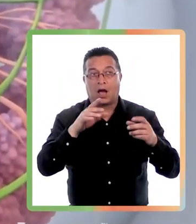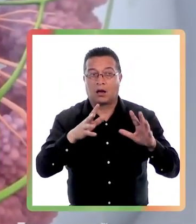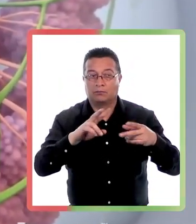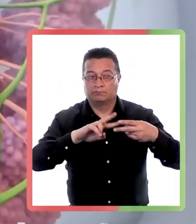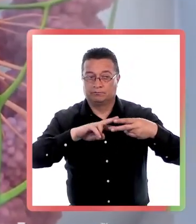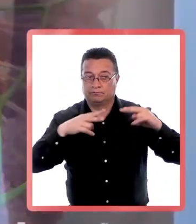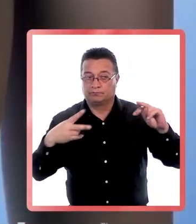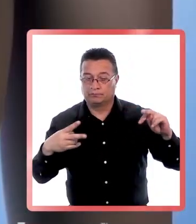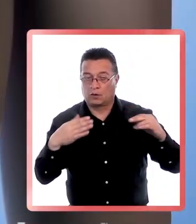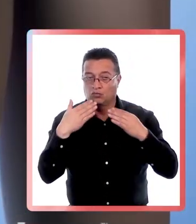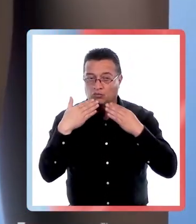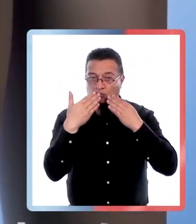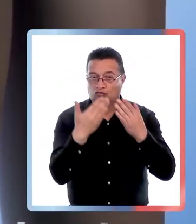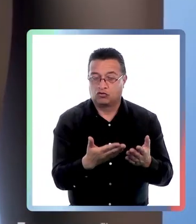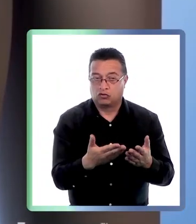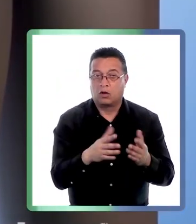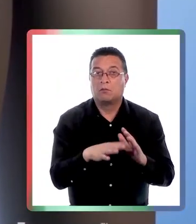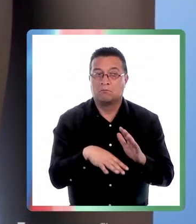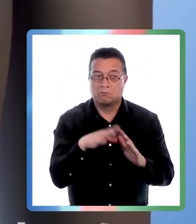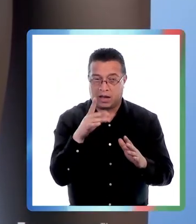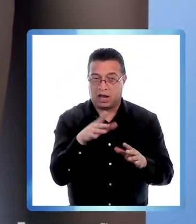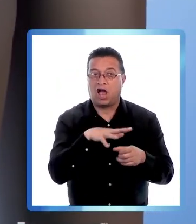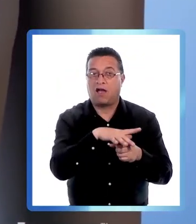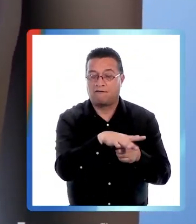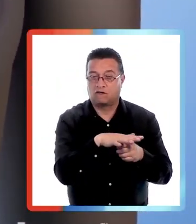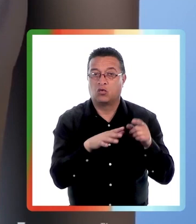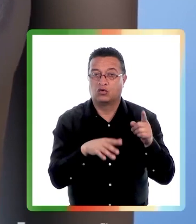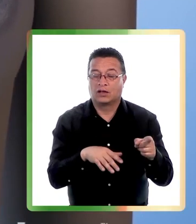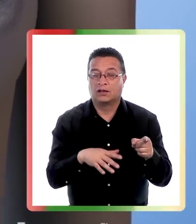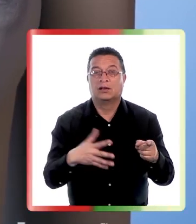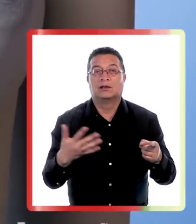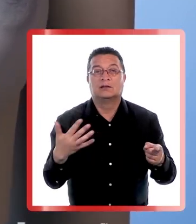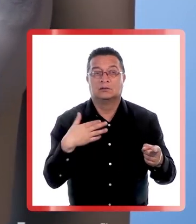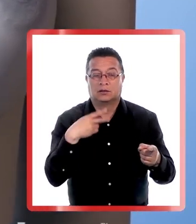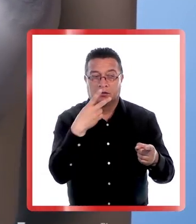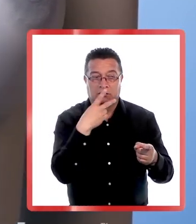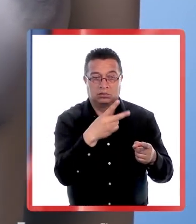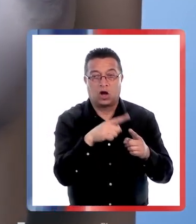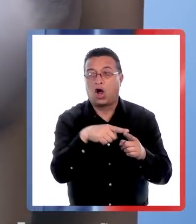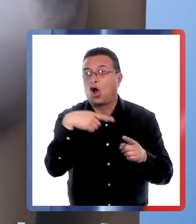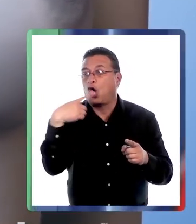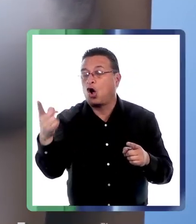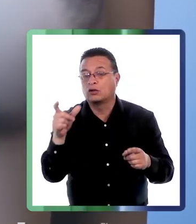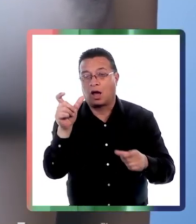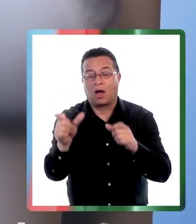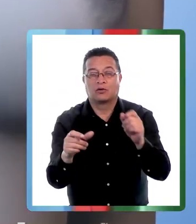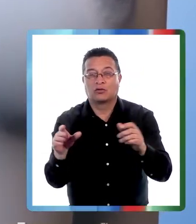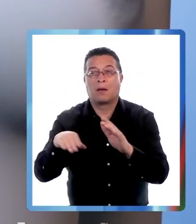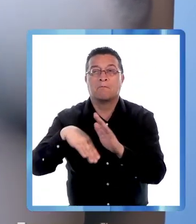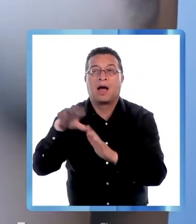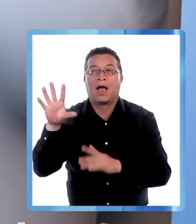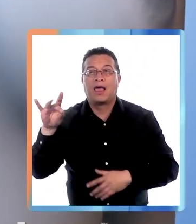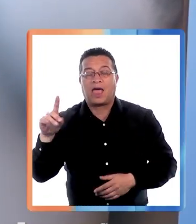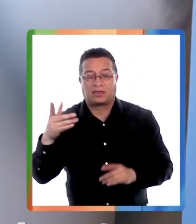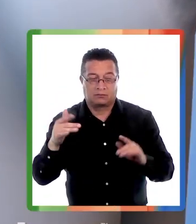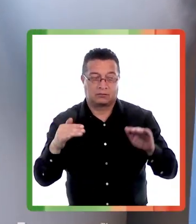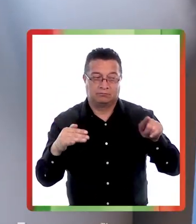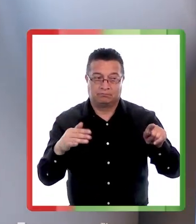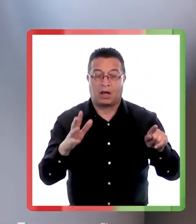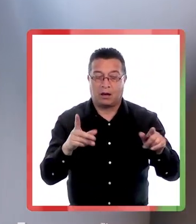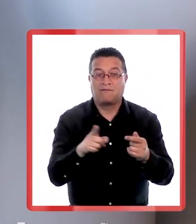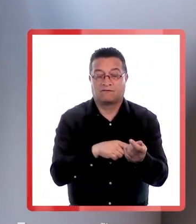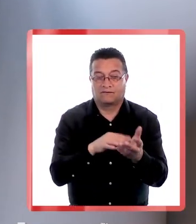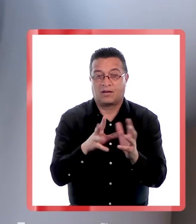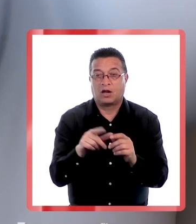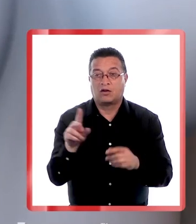componente genético más importante que el que uno ve en una paciente de más edad, aunque